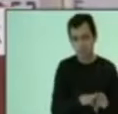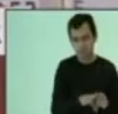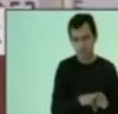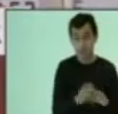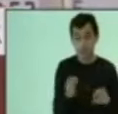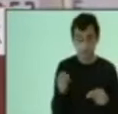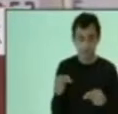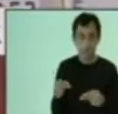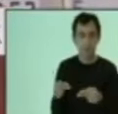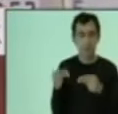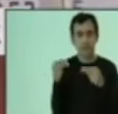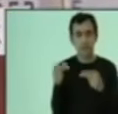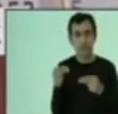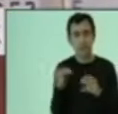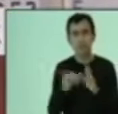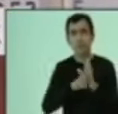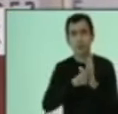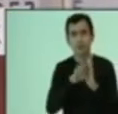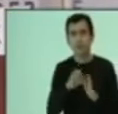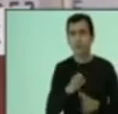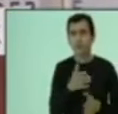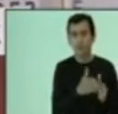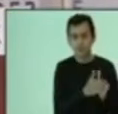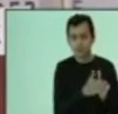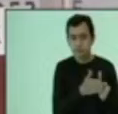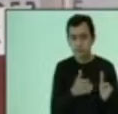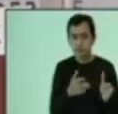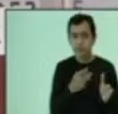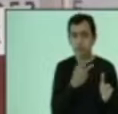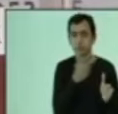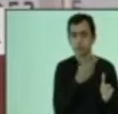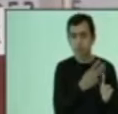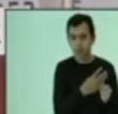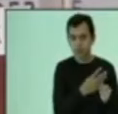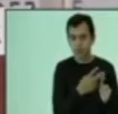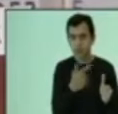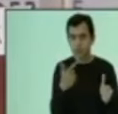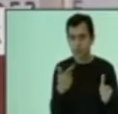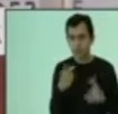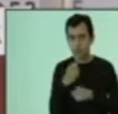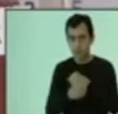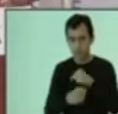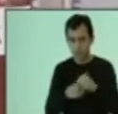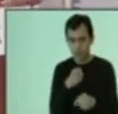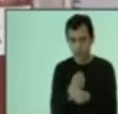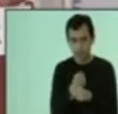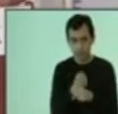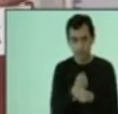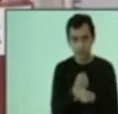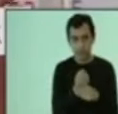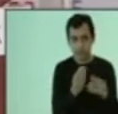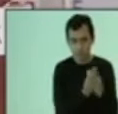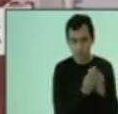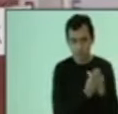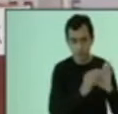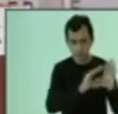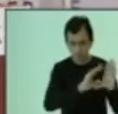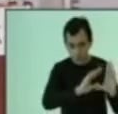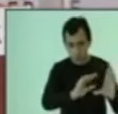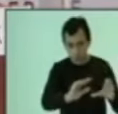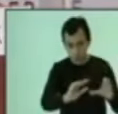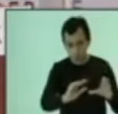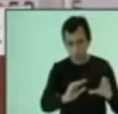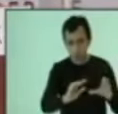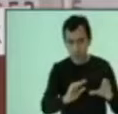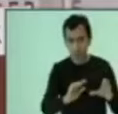empresa tiene un tiempo de promedio de vida de 3 a 7 años y no lo es capacitada. Creemos y debemos